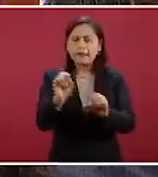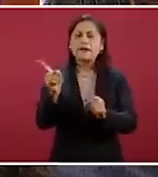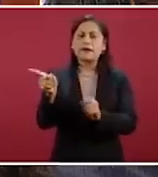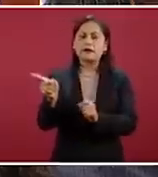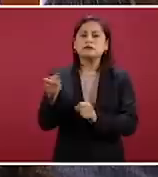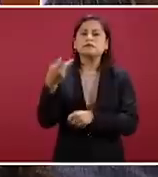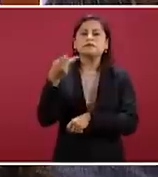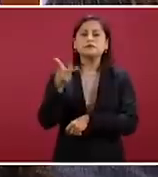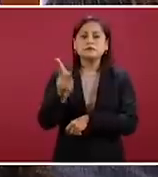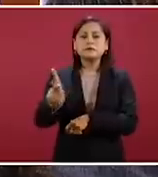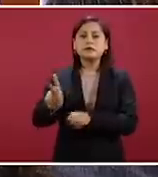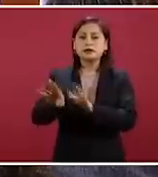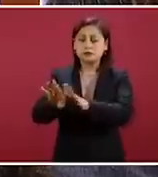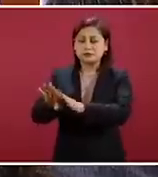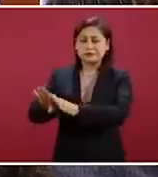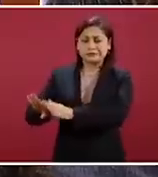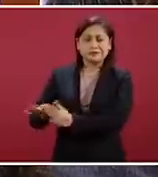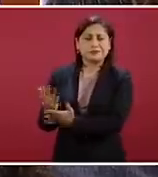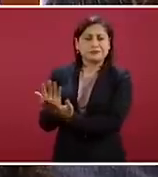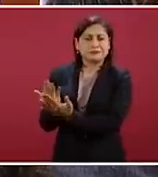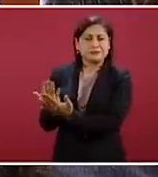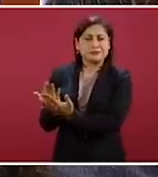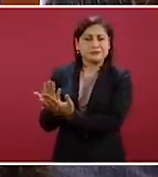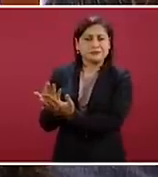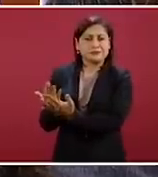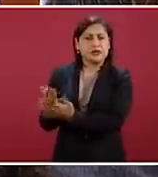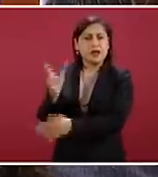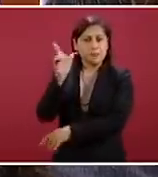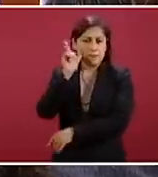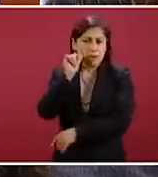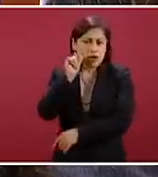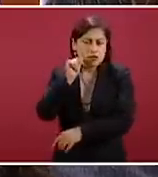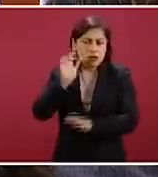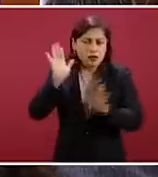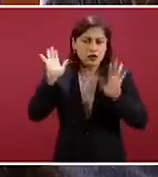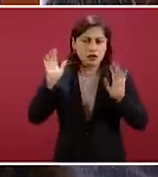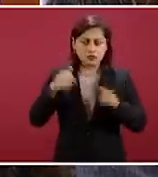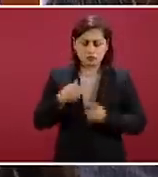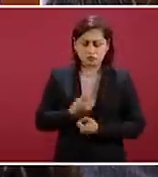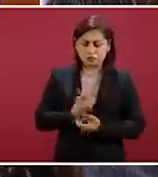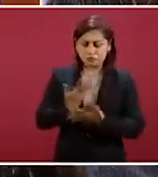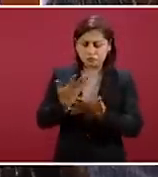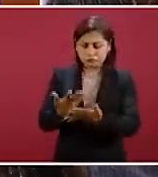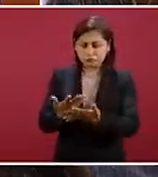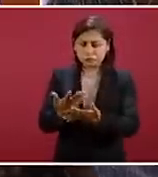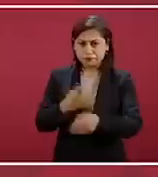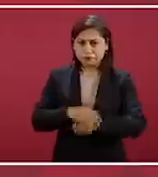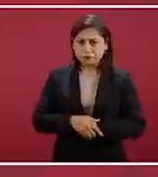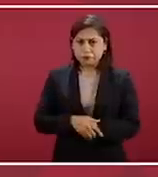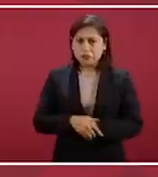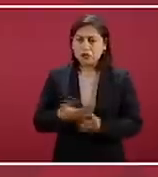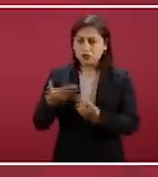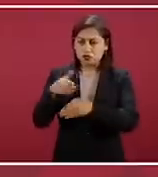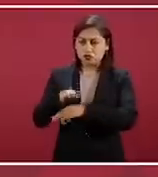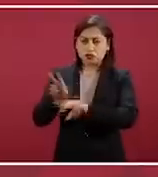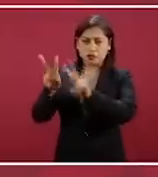pero todo tiene su tiempo. Mañana hablamos del